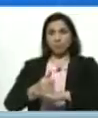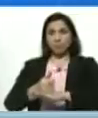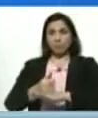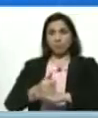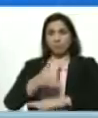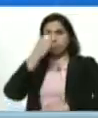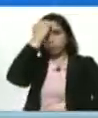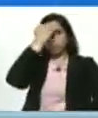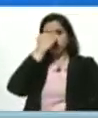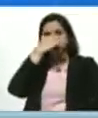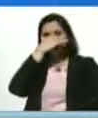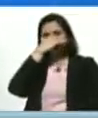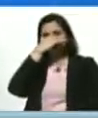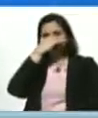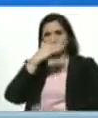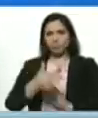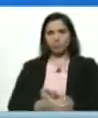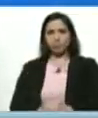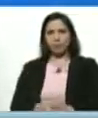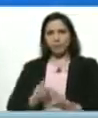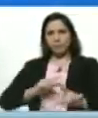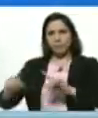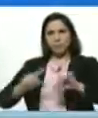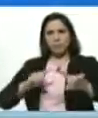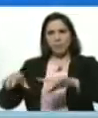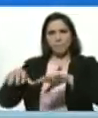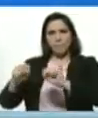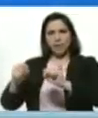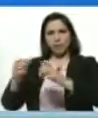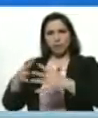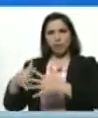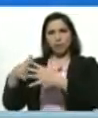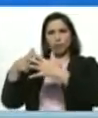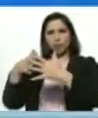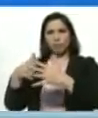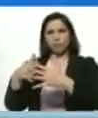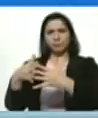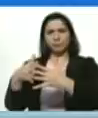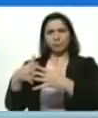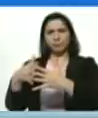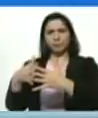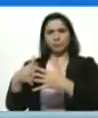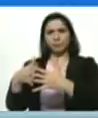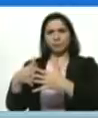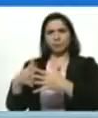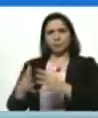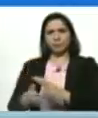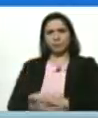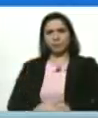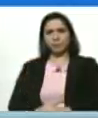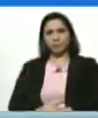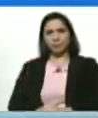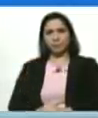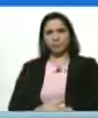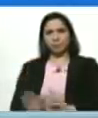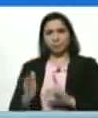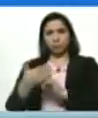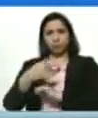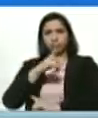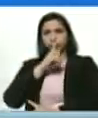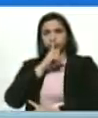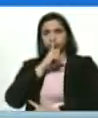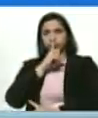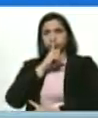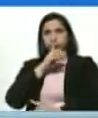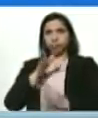criminales que dirigen el imperio de eeuu y de sus cómplices aquí en